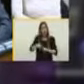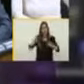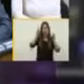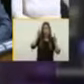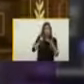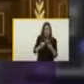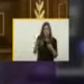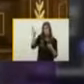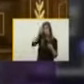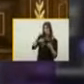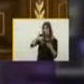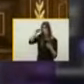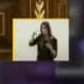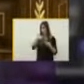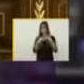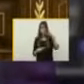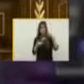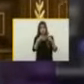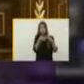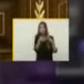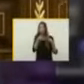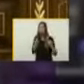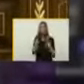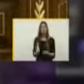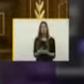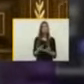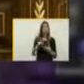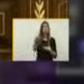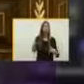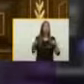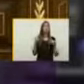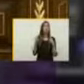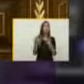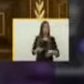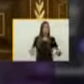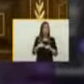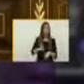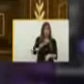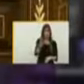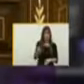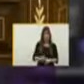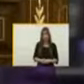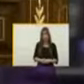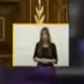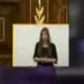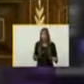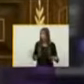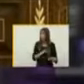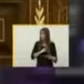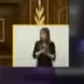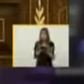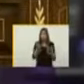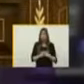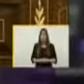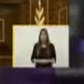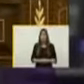de negociación. Yo creo que ahora estábamos en la escenificación de la negociación. Yo creo que si va a haber alguna negociación, yo creo que vaya a haber